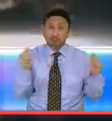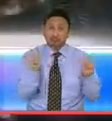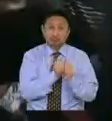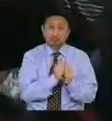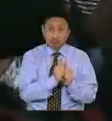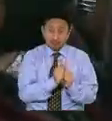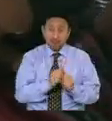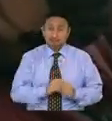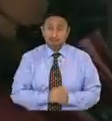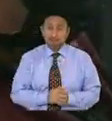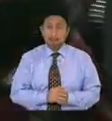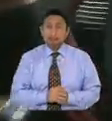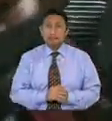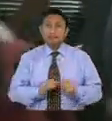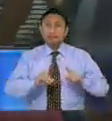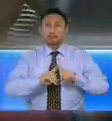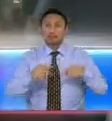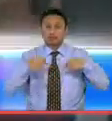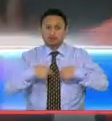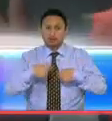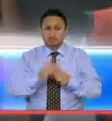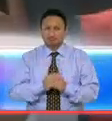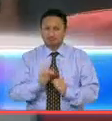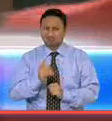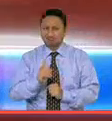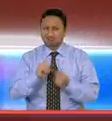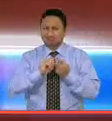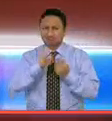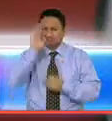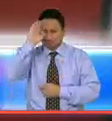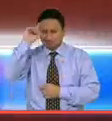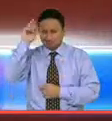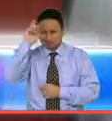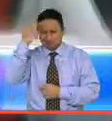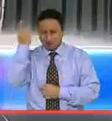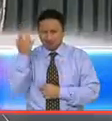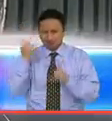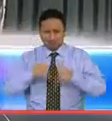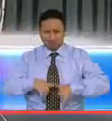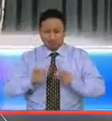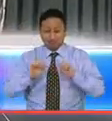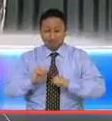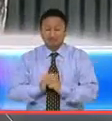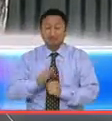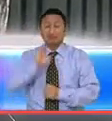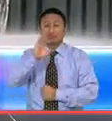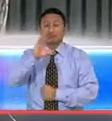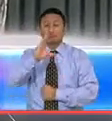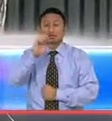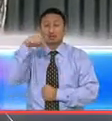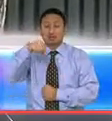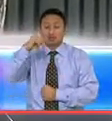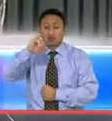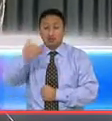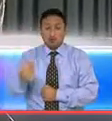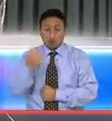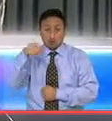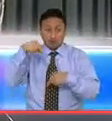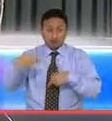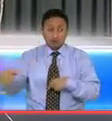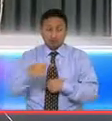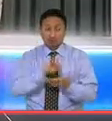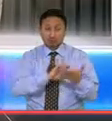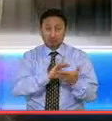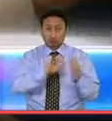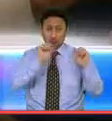Sin embargo, al parecer, ha cambiado de idea y pretende seguir dando batalla, una vez que el TCE este jueves ratificó la remoción de su